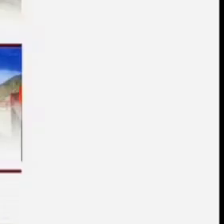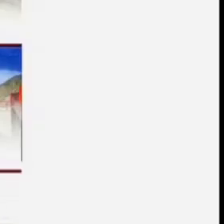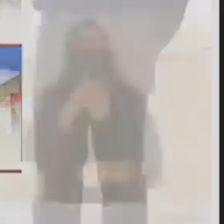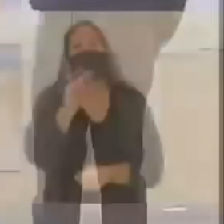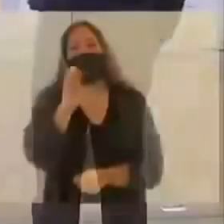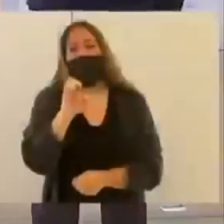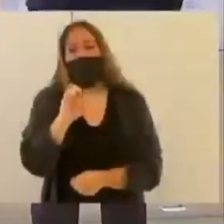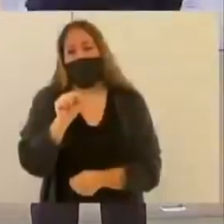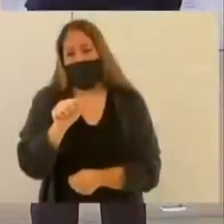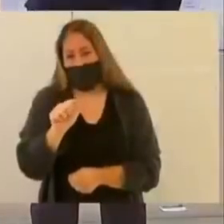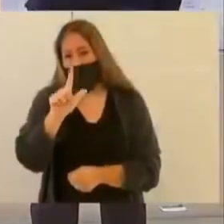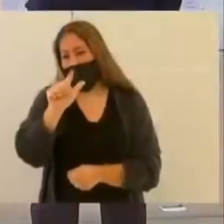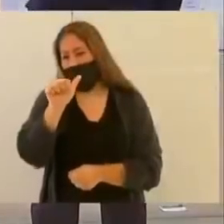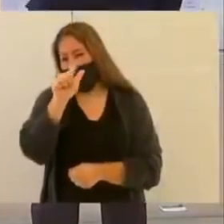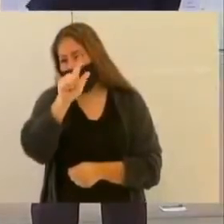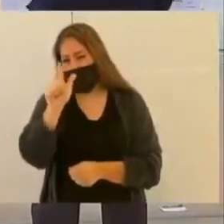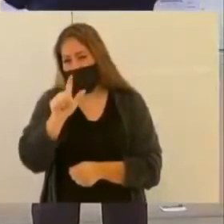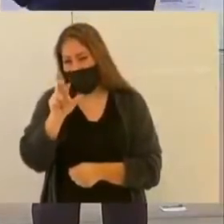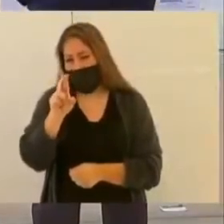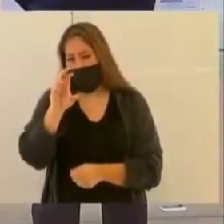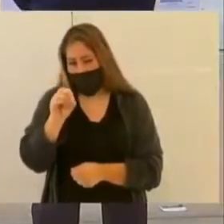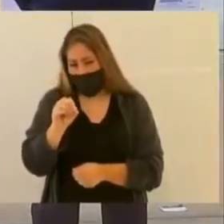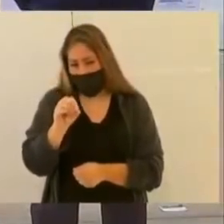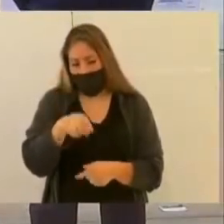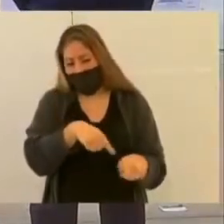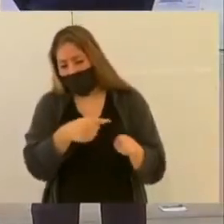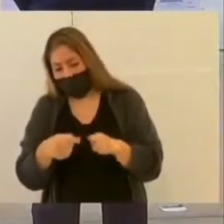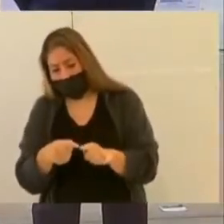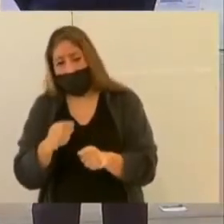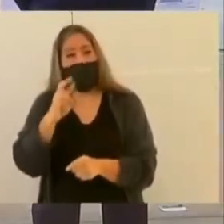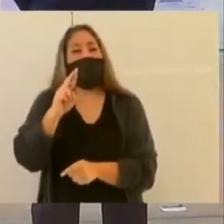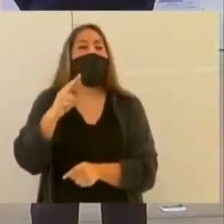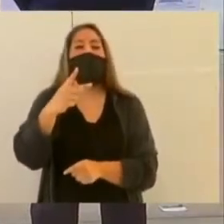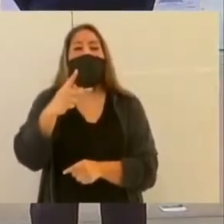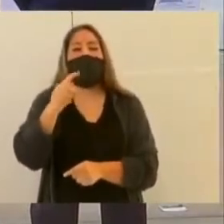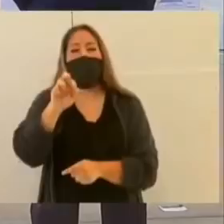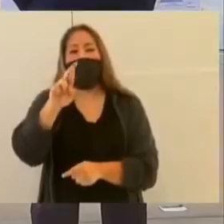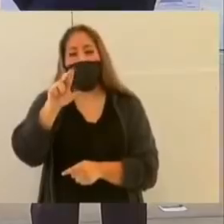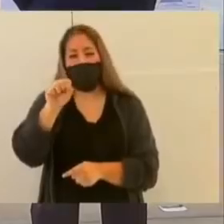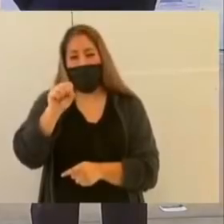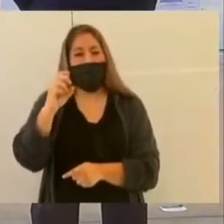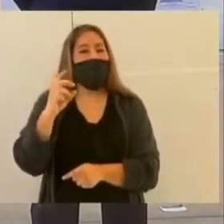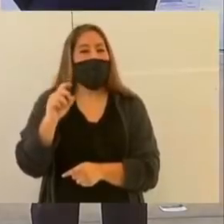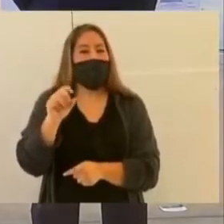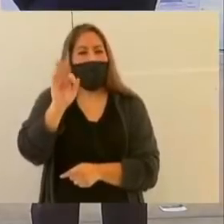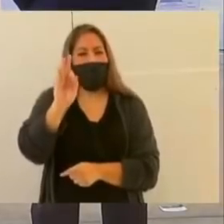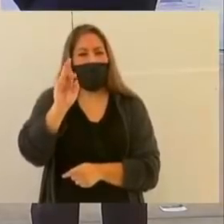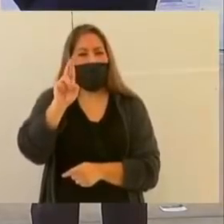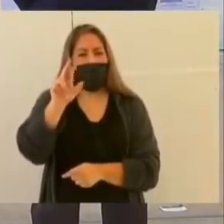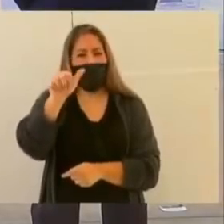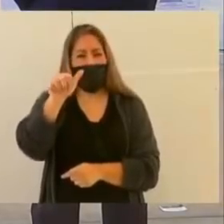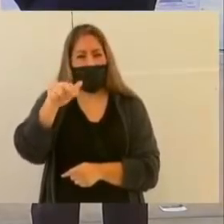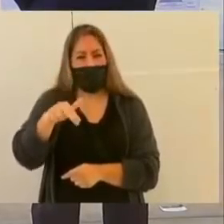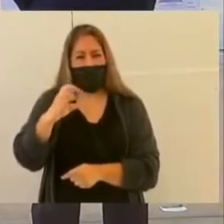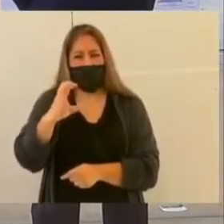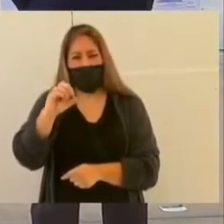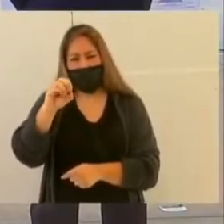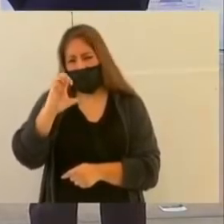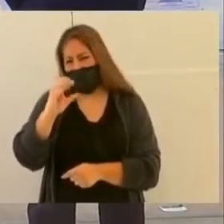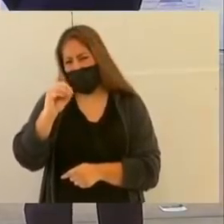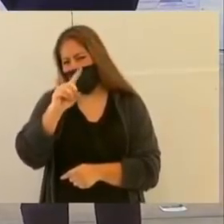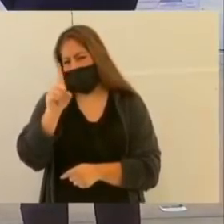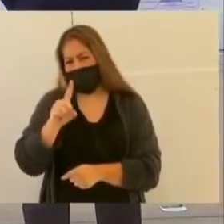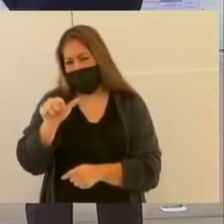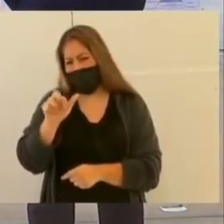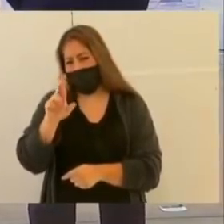Cárdenas almacena el agua, la presa Francisco Zarco almacena agua, pero además a partir de aquí se distribuye hacia